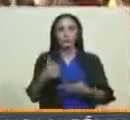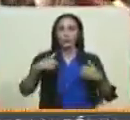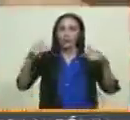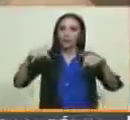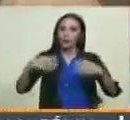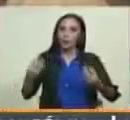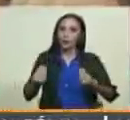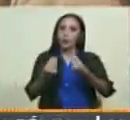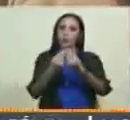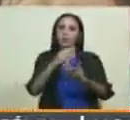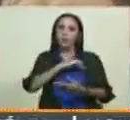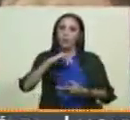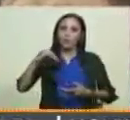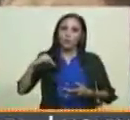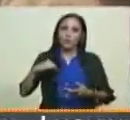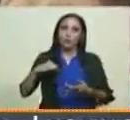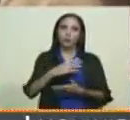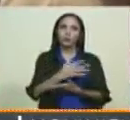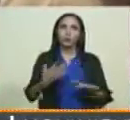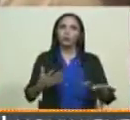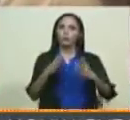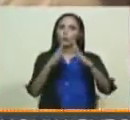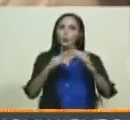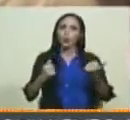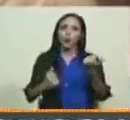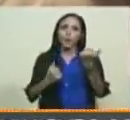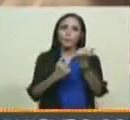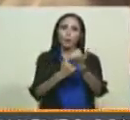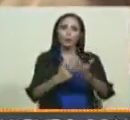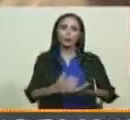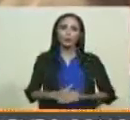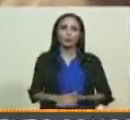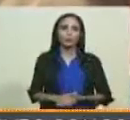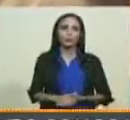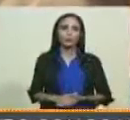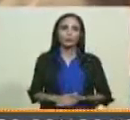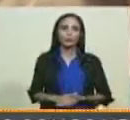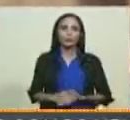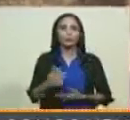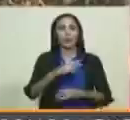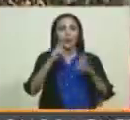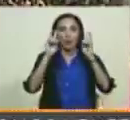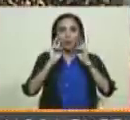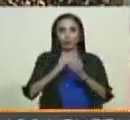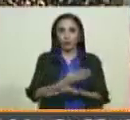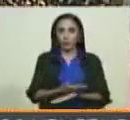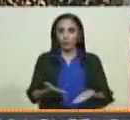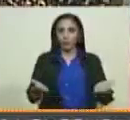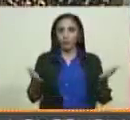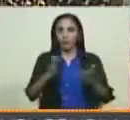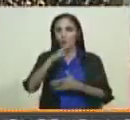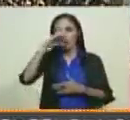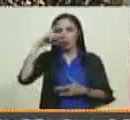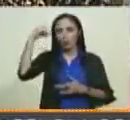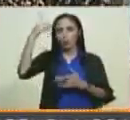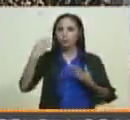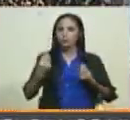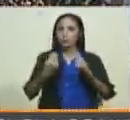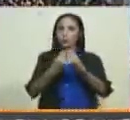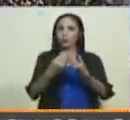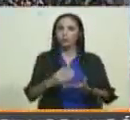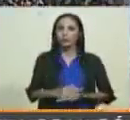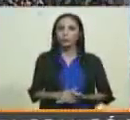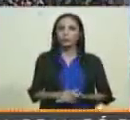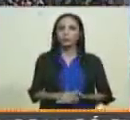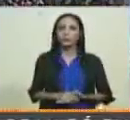con nosotros dándonos todo su brillo. La chinita y papá Dios pasean por